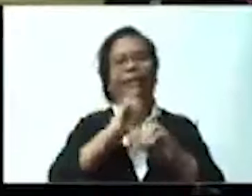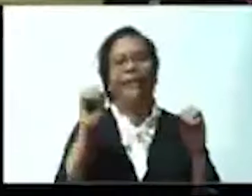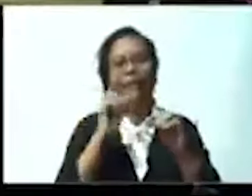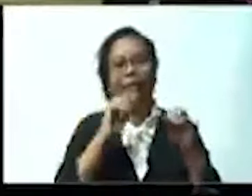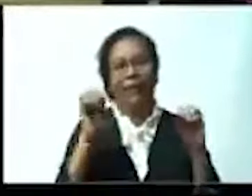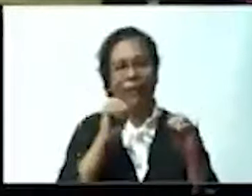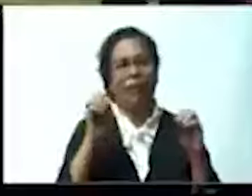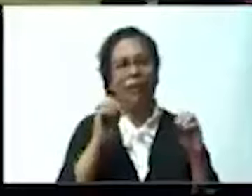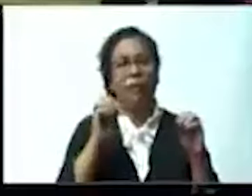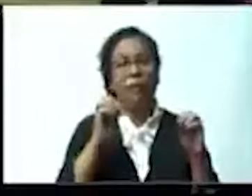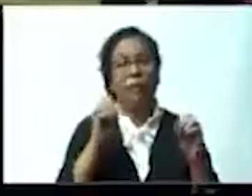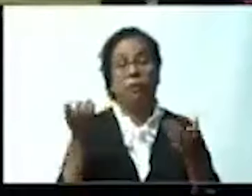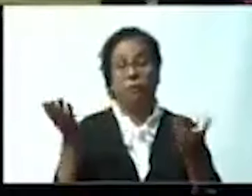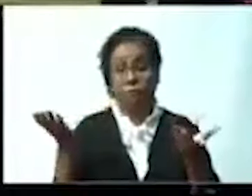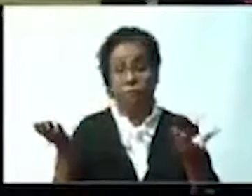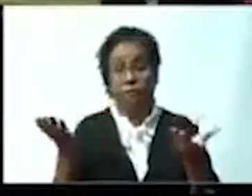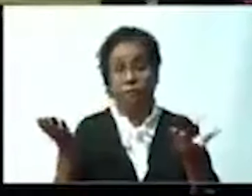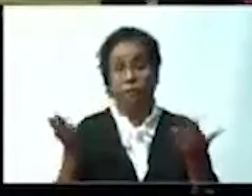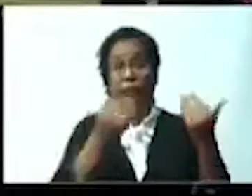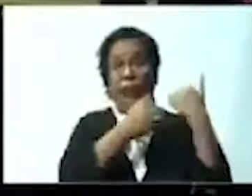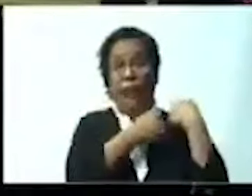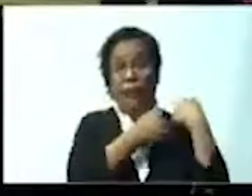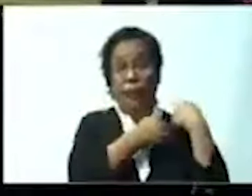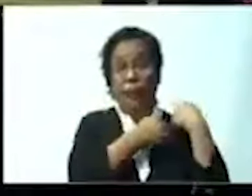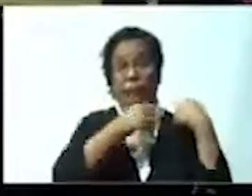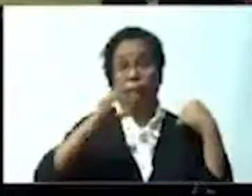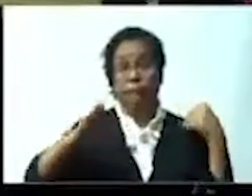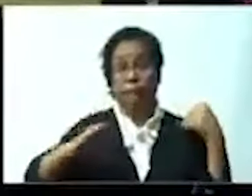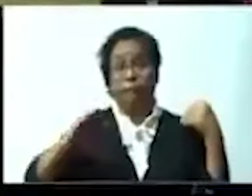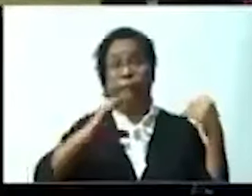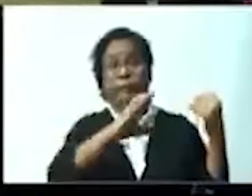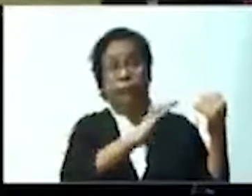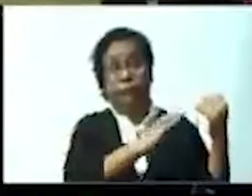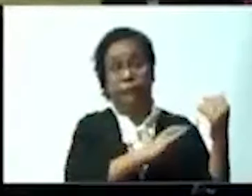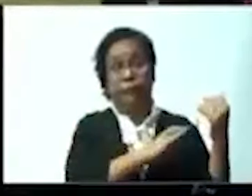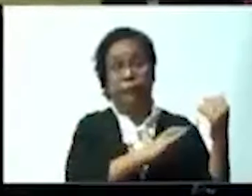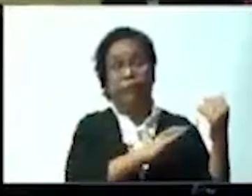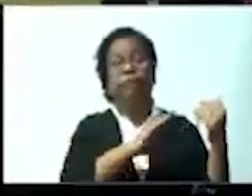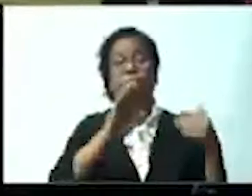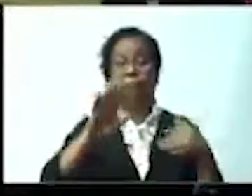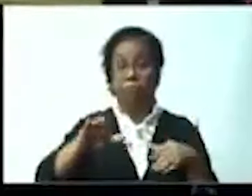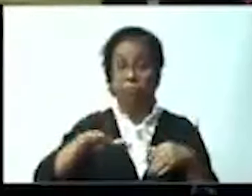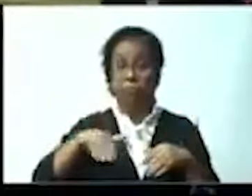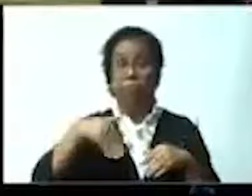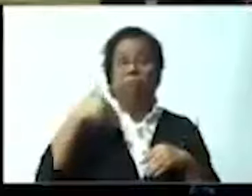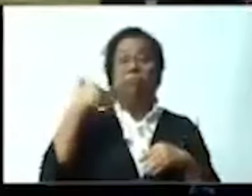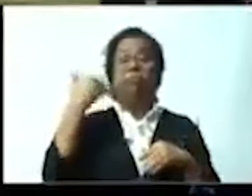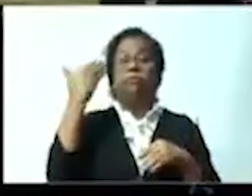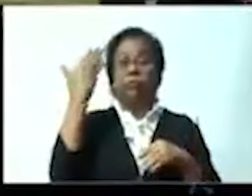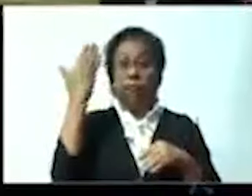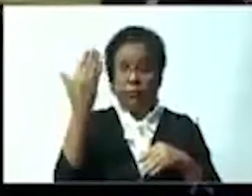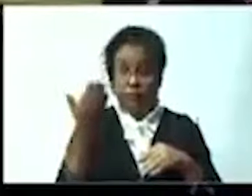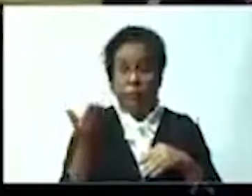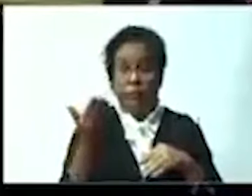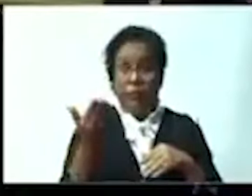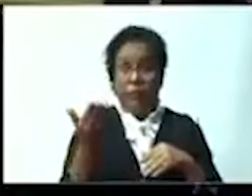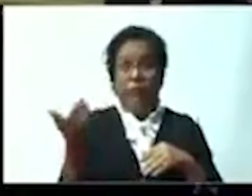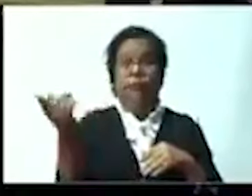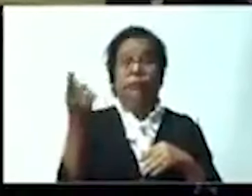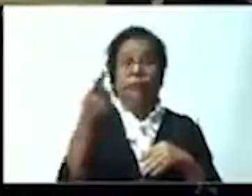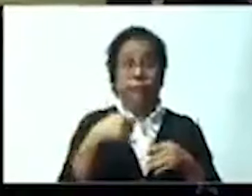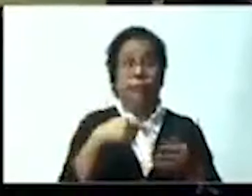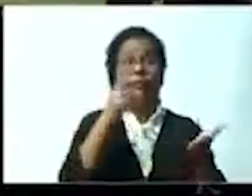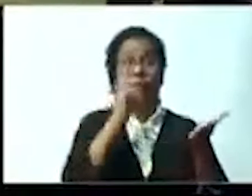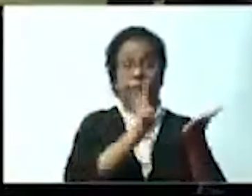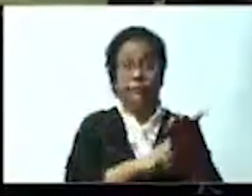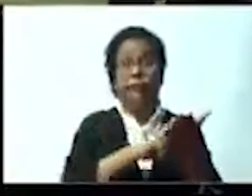hacer eso, e incluso dijimos que podía haber prevaricación. Luego viene entonces el contrato de